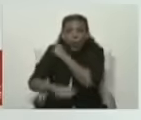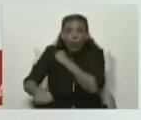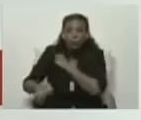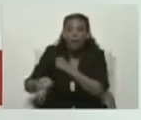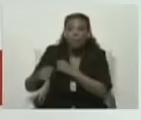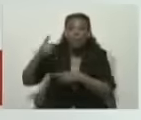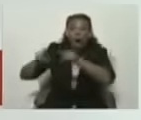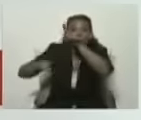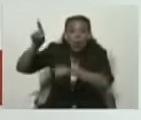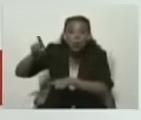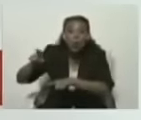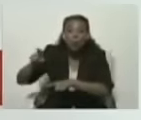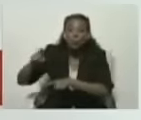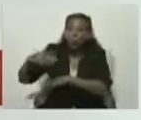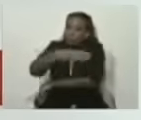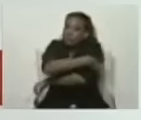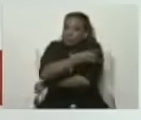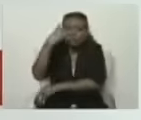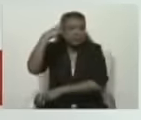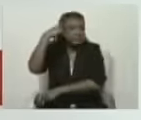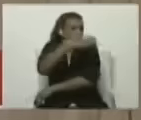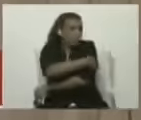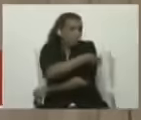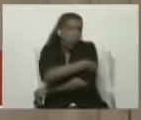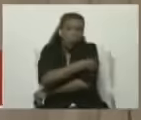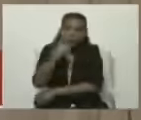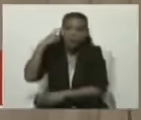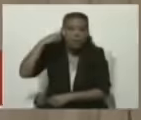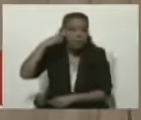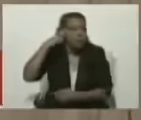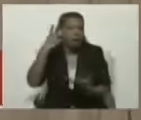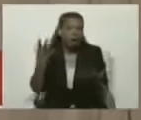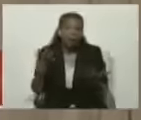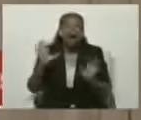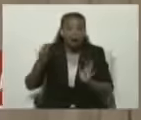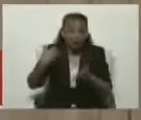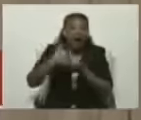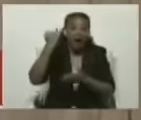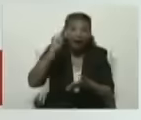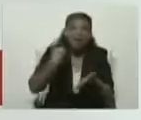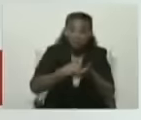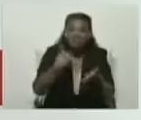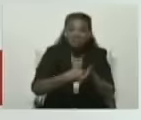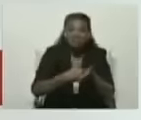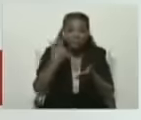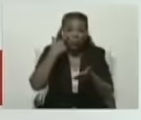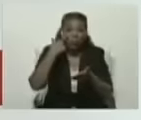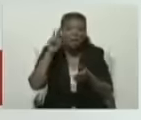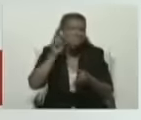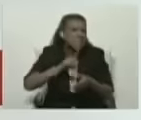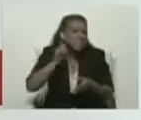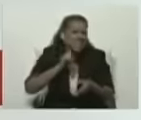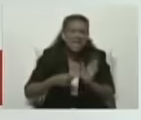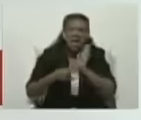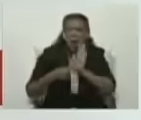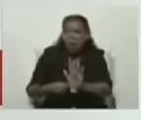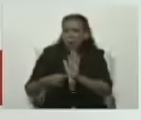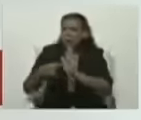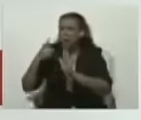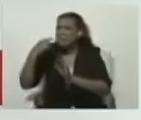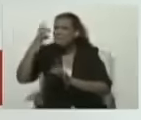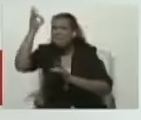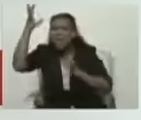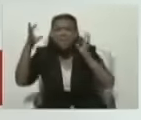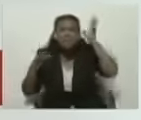continuado por parte de los sectores de la extrema derecha, por parte del fascismo. Ya hay evidencias. Todas las mentiras que han señalado. Han